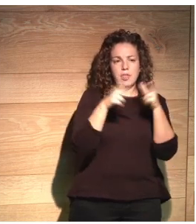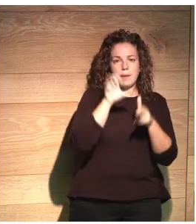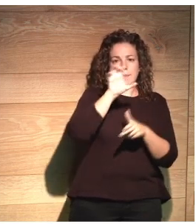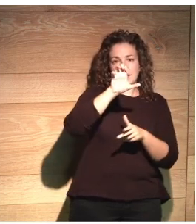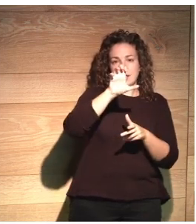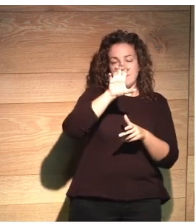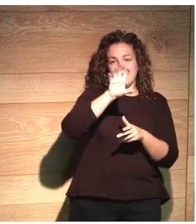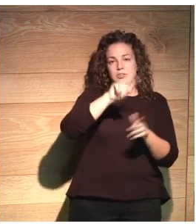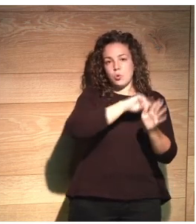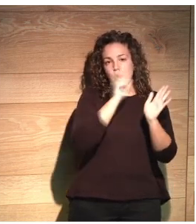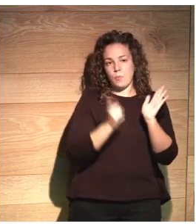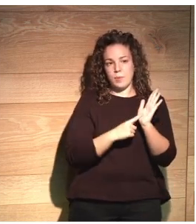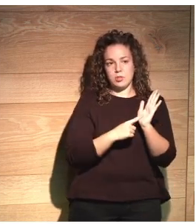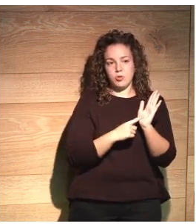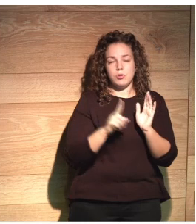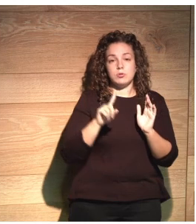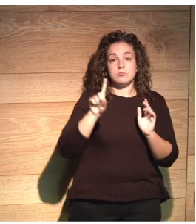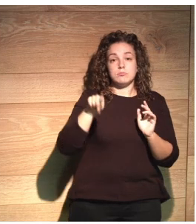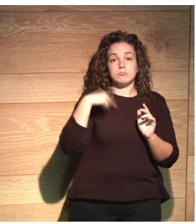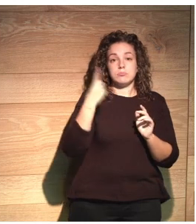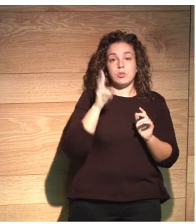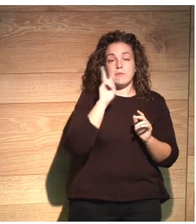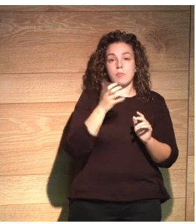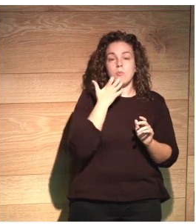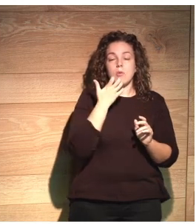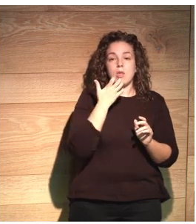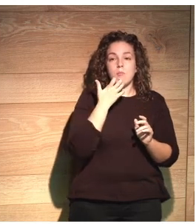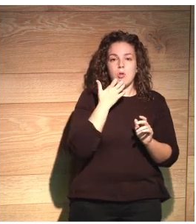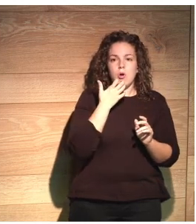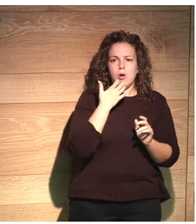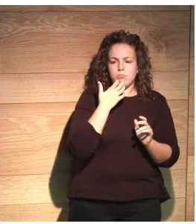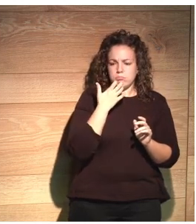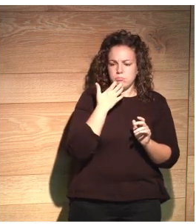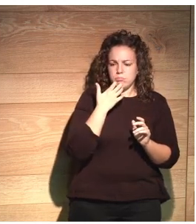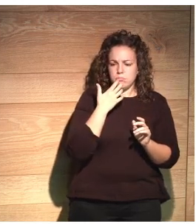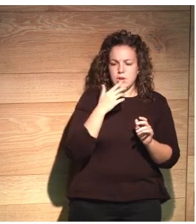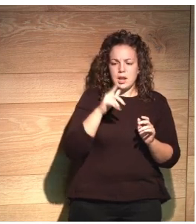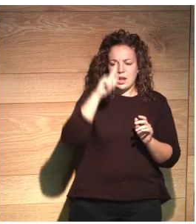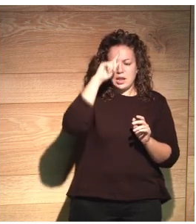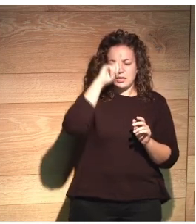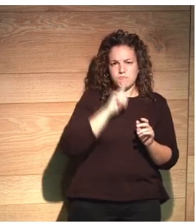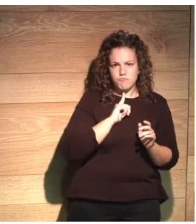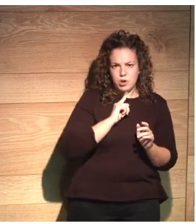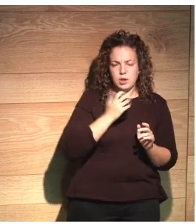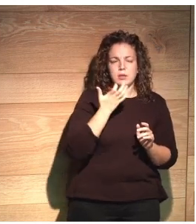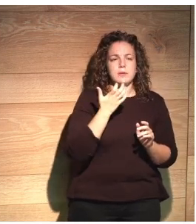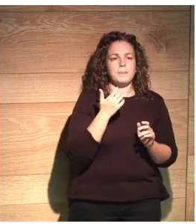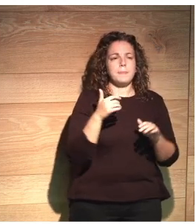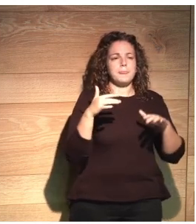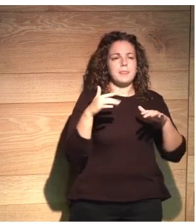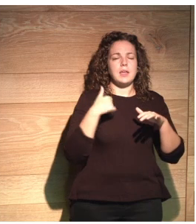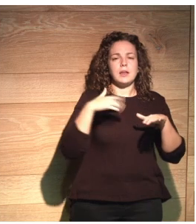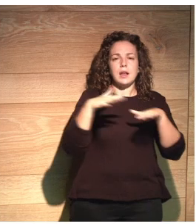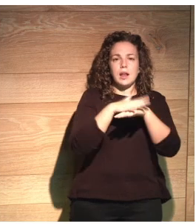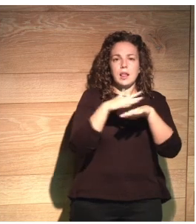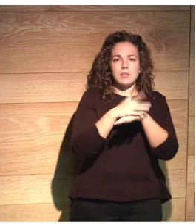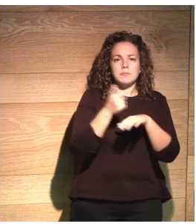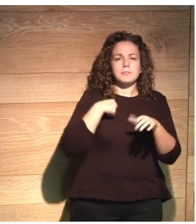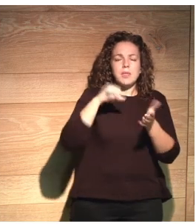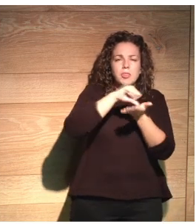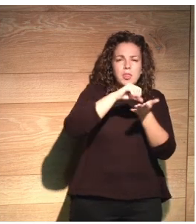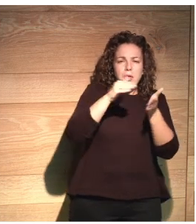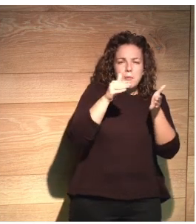país estamos un listado por ejemplo a lisboa tenemos una red como ésta mientras que en ciudades más